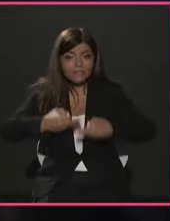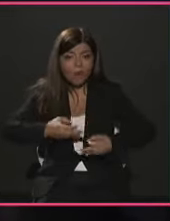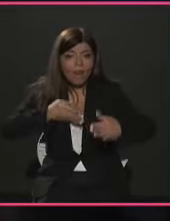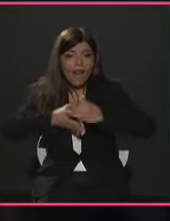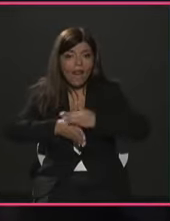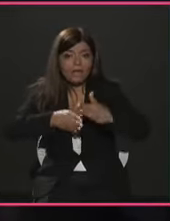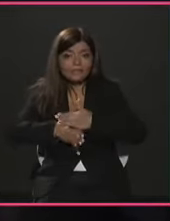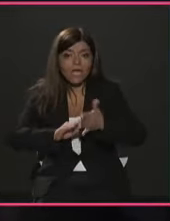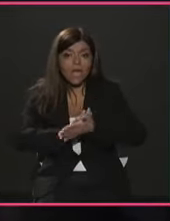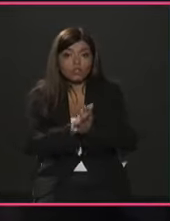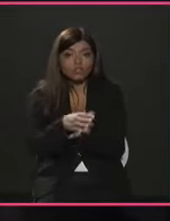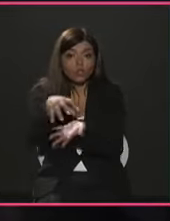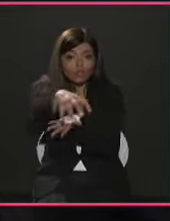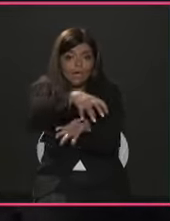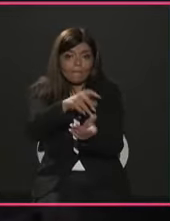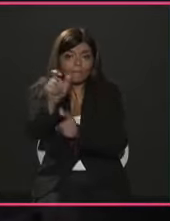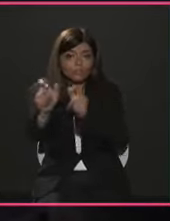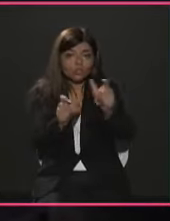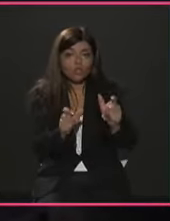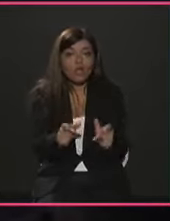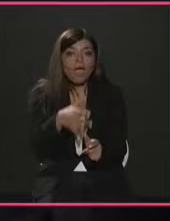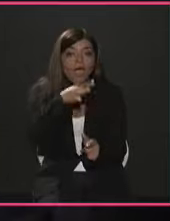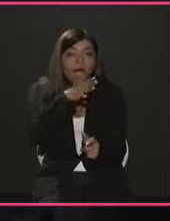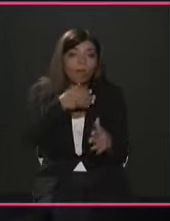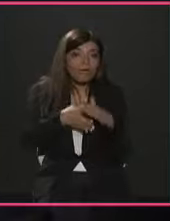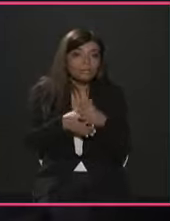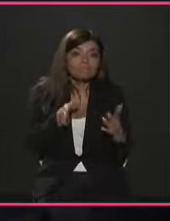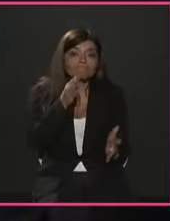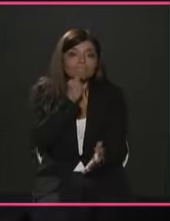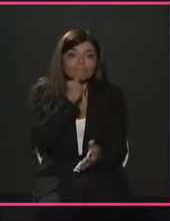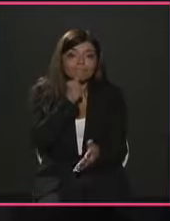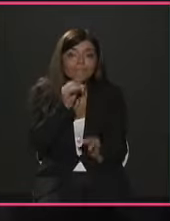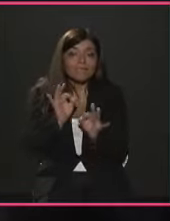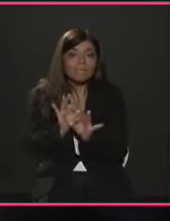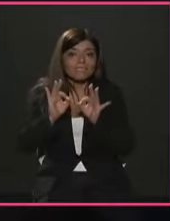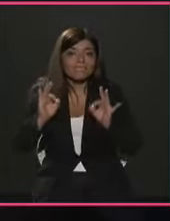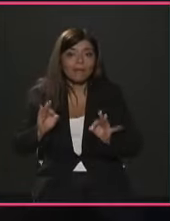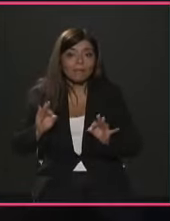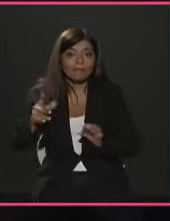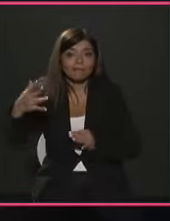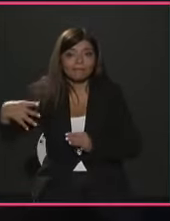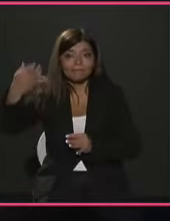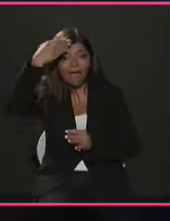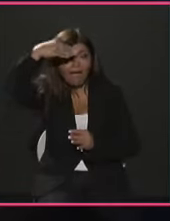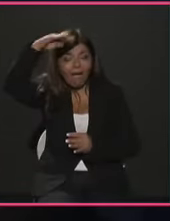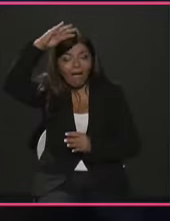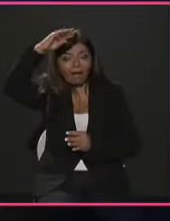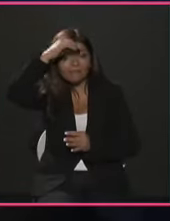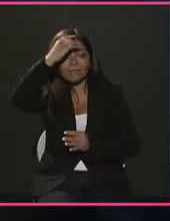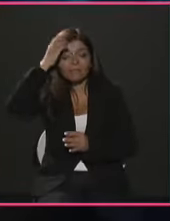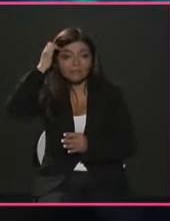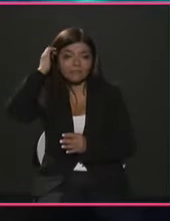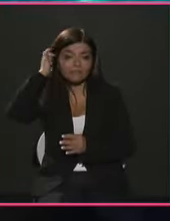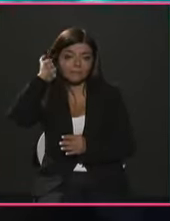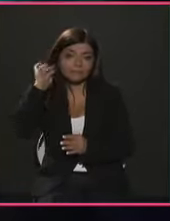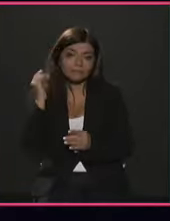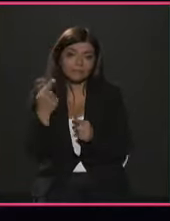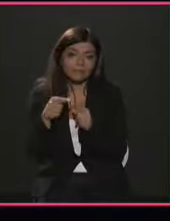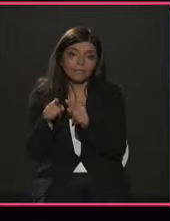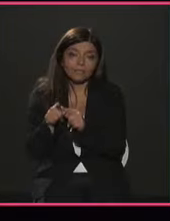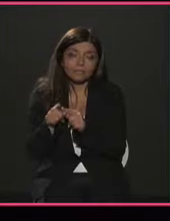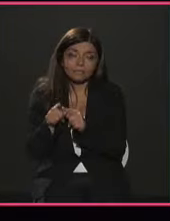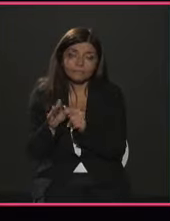el acceso a toda la población y especialmente para la región árabe primeramente tenemos